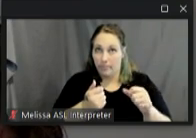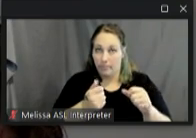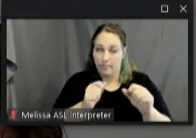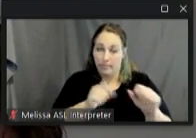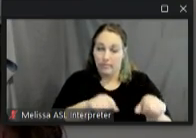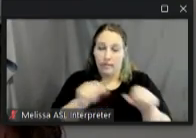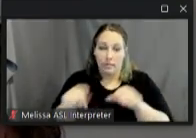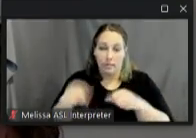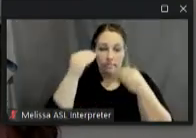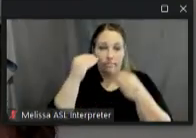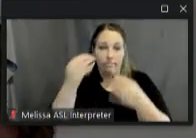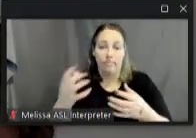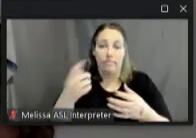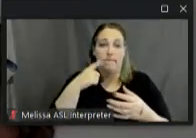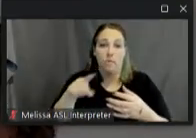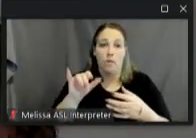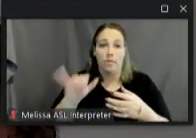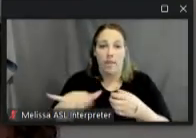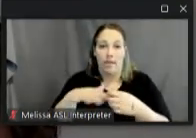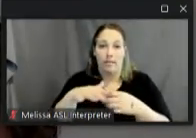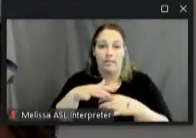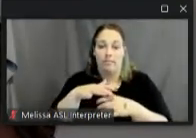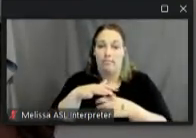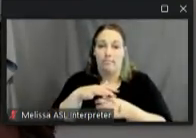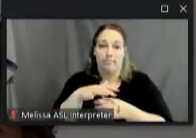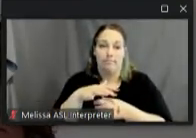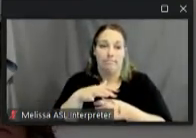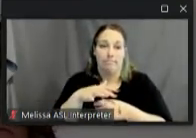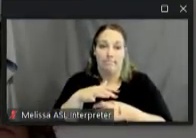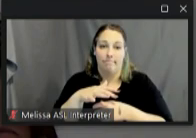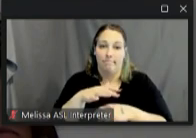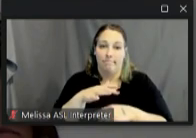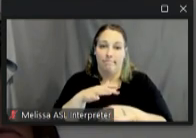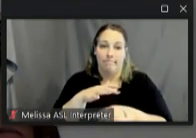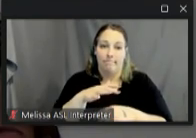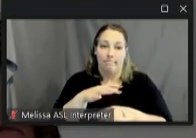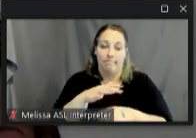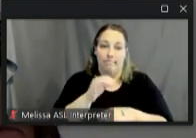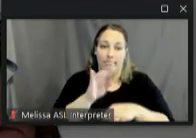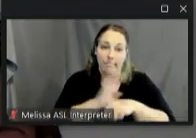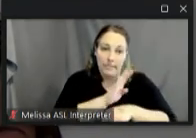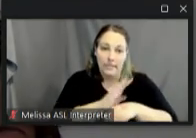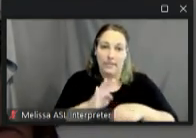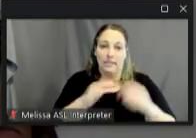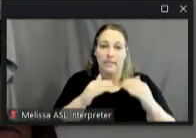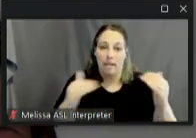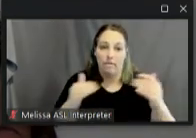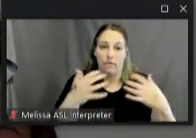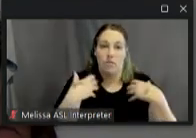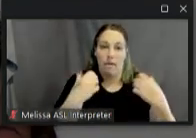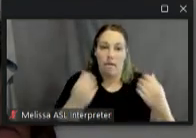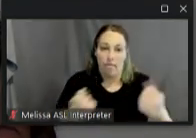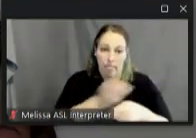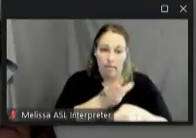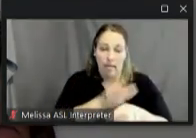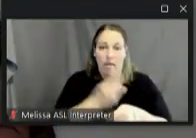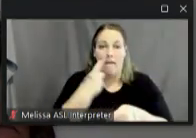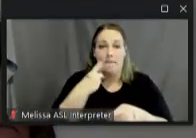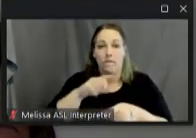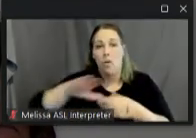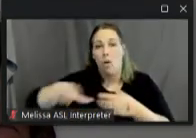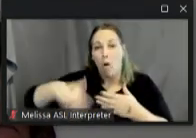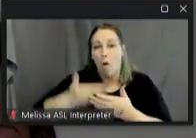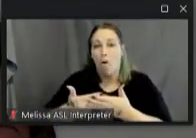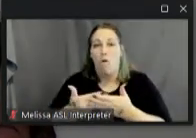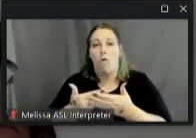tan importante como son los derechos y acceso a la justicia de todas y todos los hondureños, comprometidos